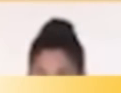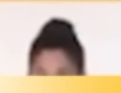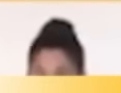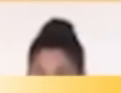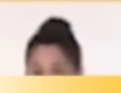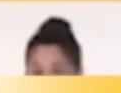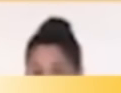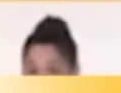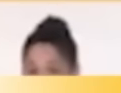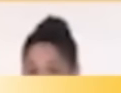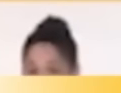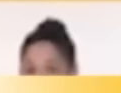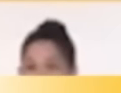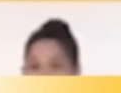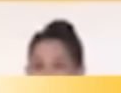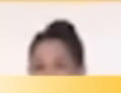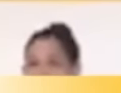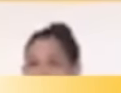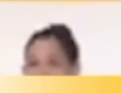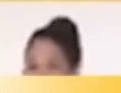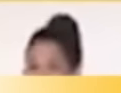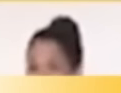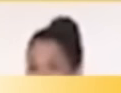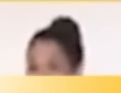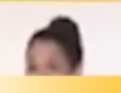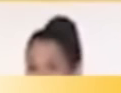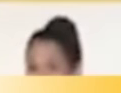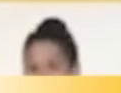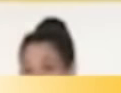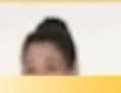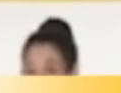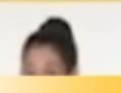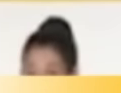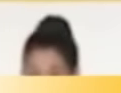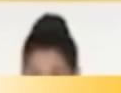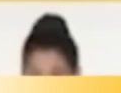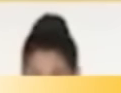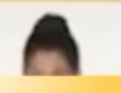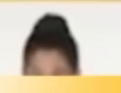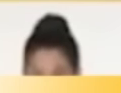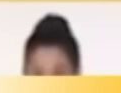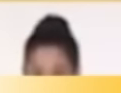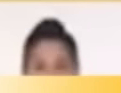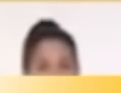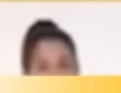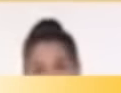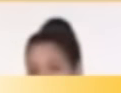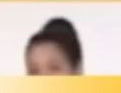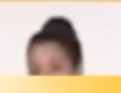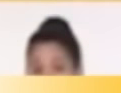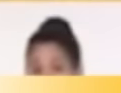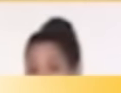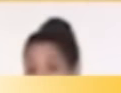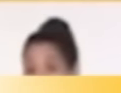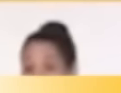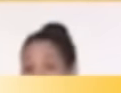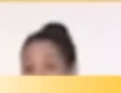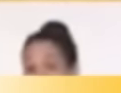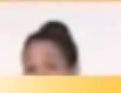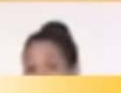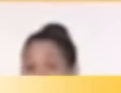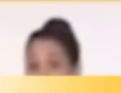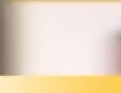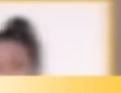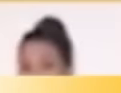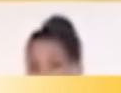para sembrar cerca de 200,000 haas de arroz o este año no hemos sobrepasado en las áreas de las arrocera especializada más de 40 50,000